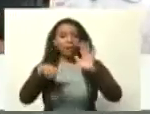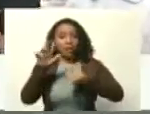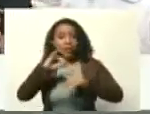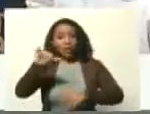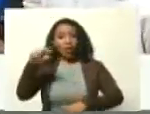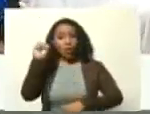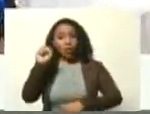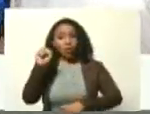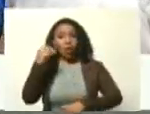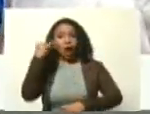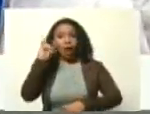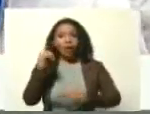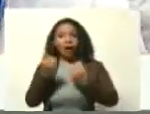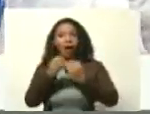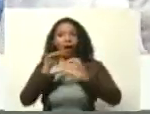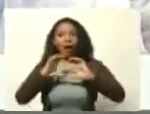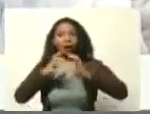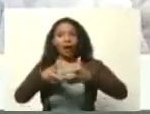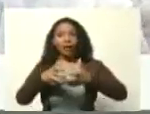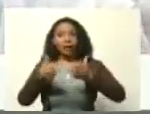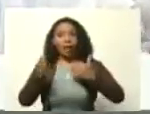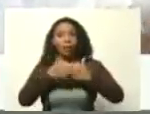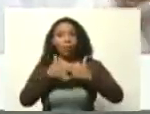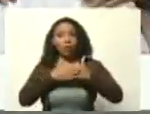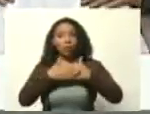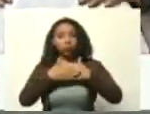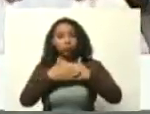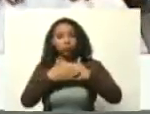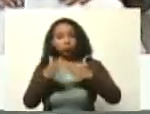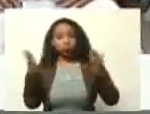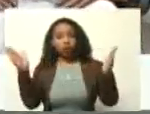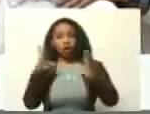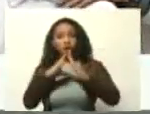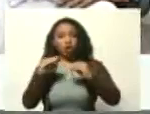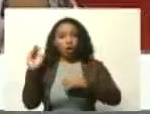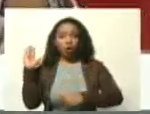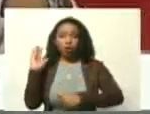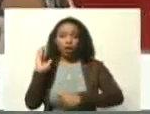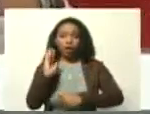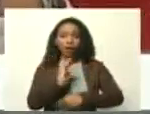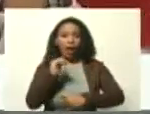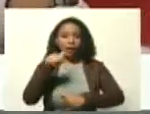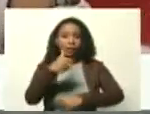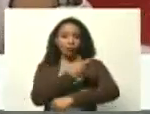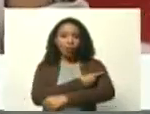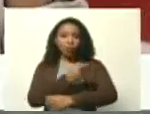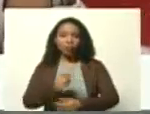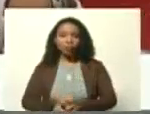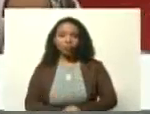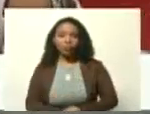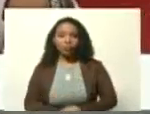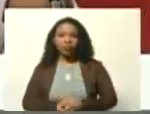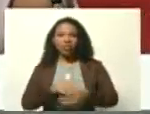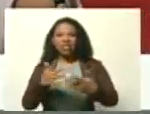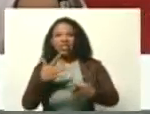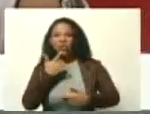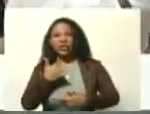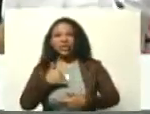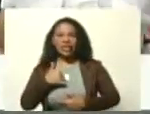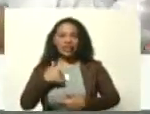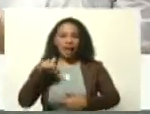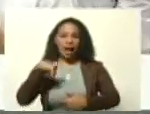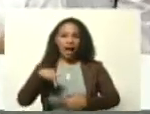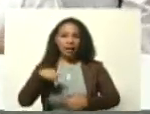¿verdad? Tiene sus puertas abiertas para que todos vengan, todos y todos vengan a vacunarse. ¿Qué nos dice Francisco